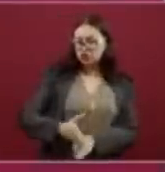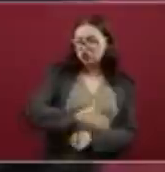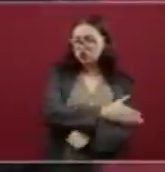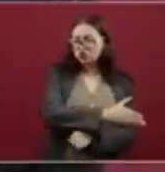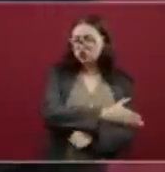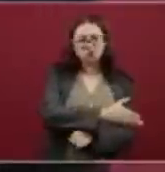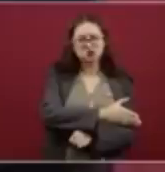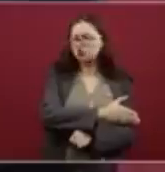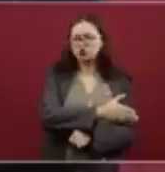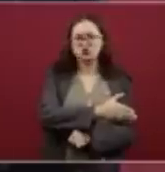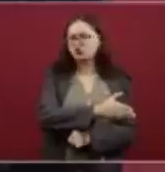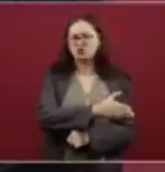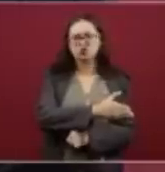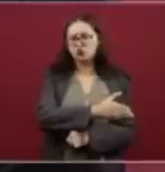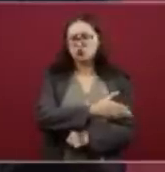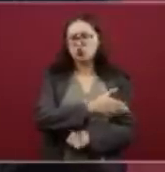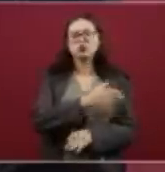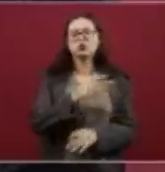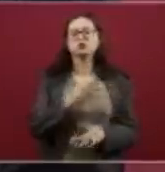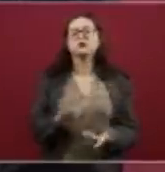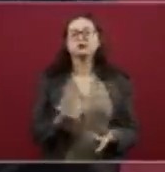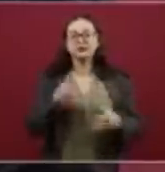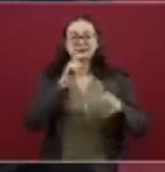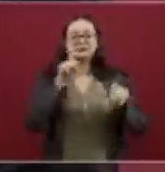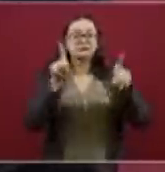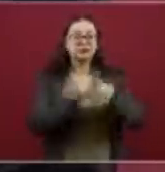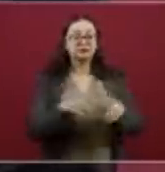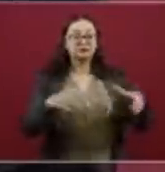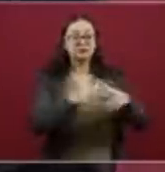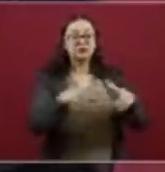porque también la prensa fifí